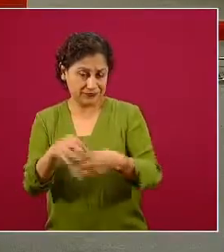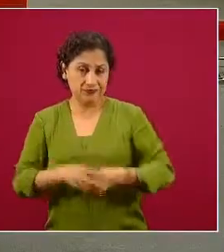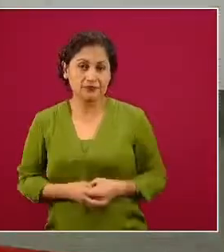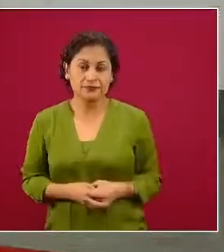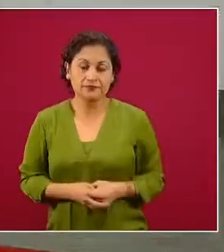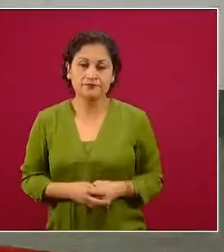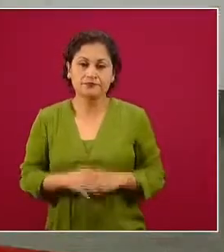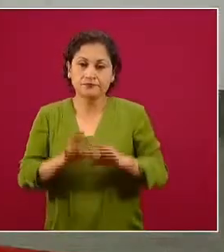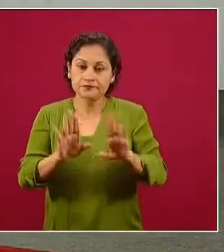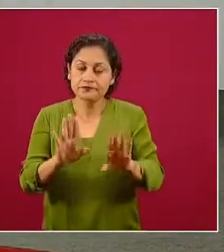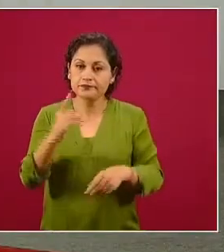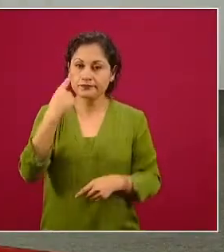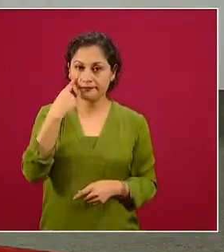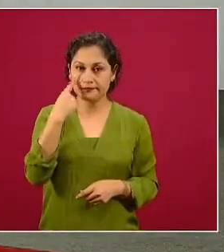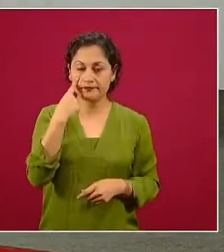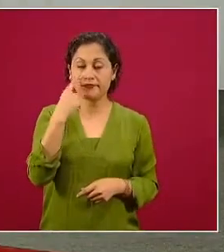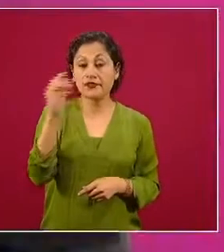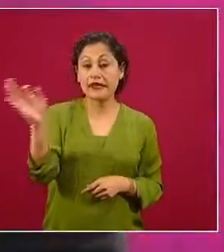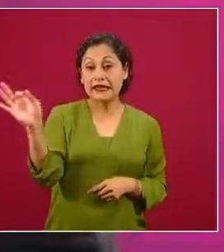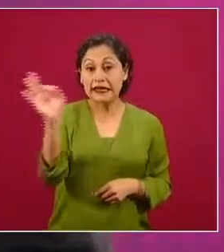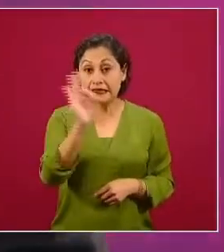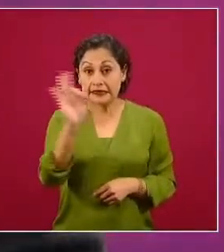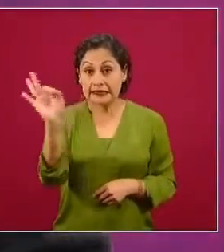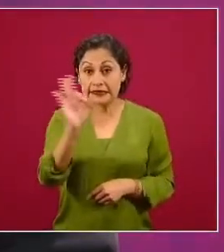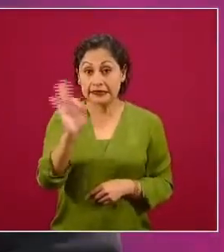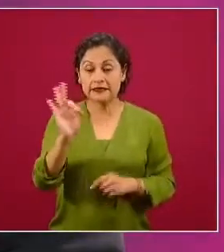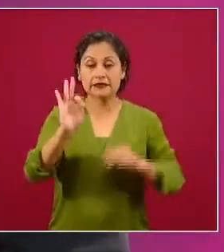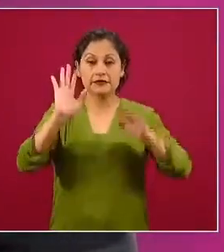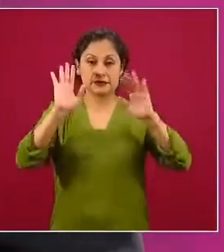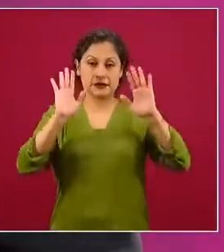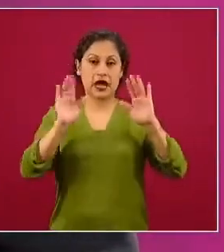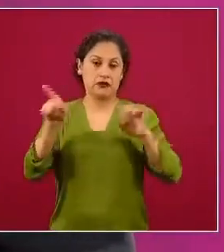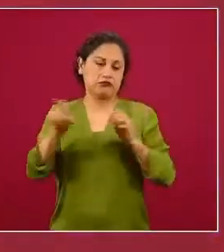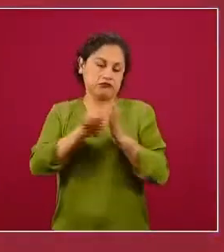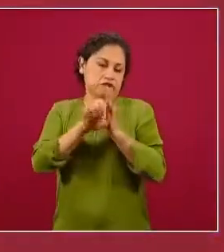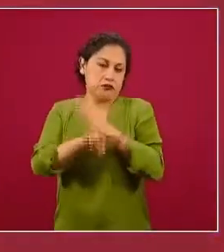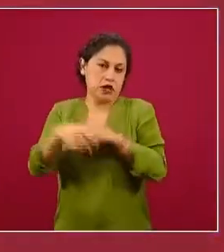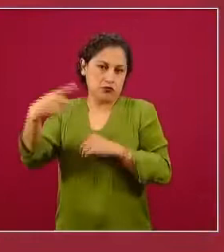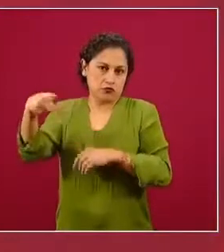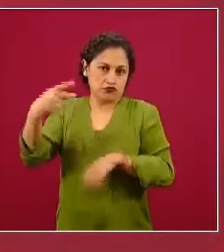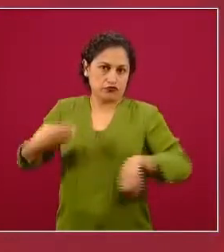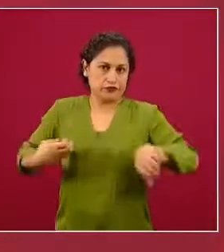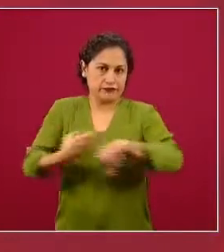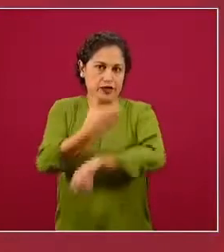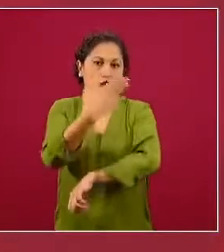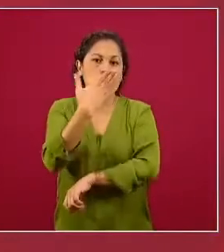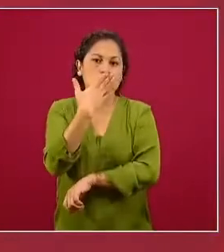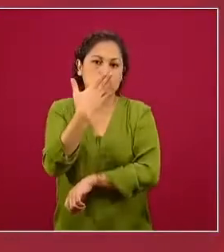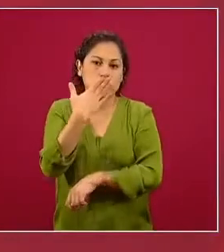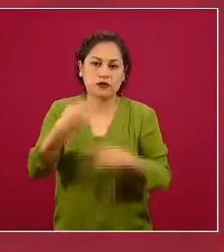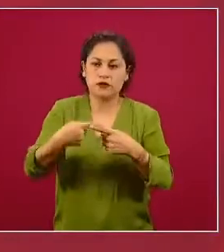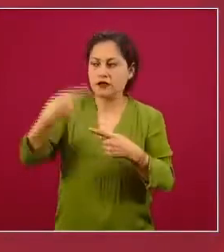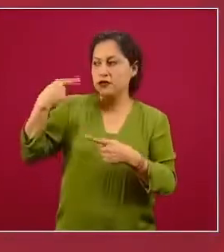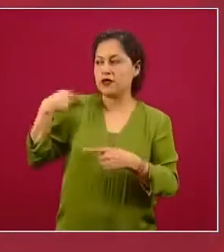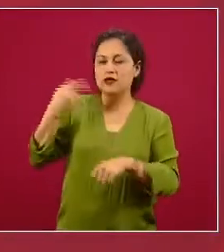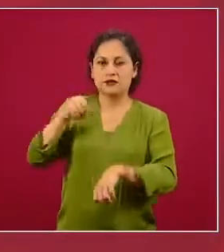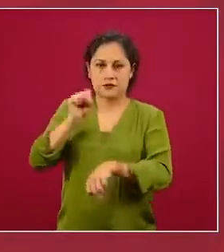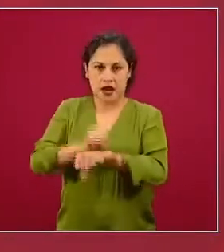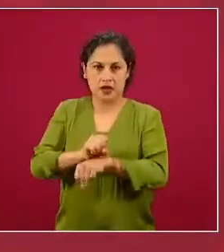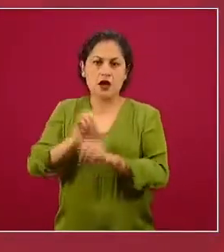Puede ocurrir que en una entidad federativa, y usemos el ejemplo de Sonora esta semana precisamente, y también lo dijimos respecto a Baja